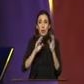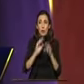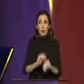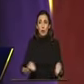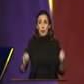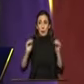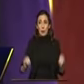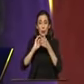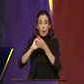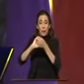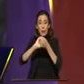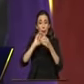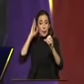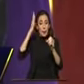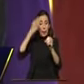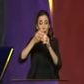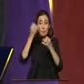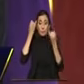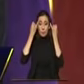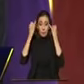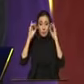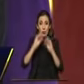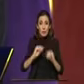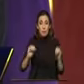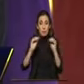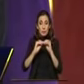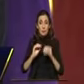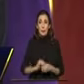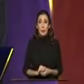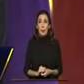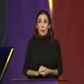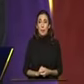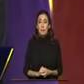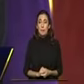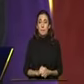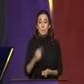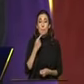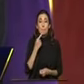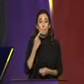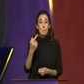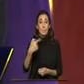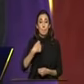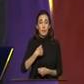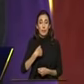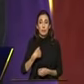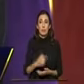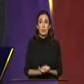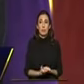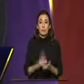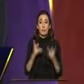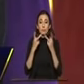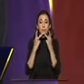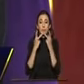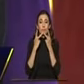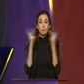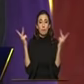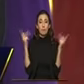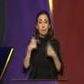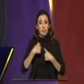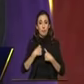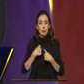que con quienes tenemos afinidad ideológica y de ideas. Me decía un acto, públicamente.